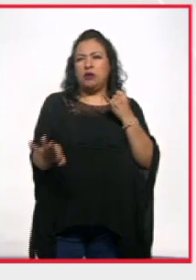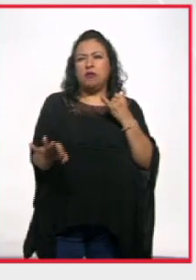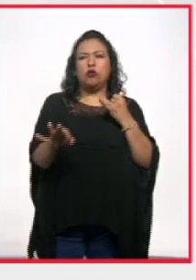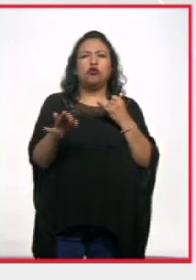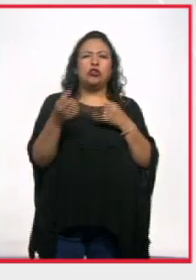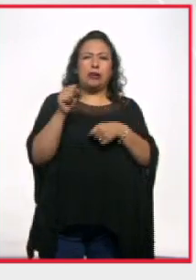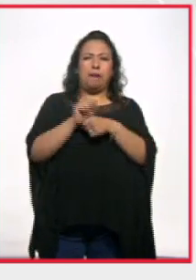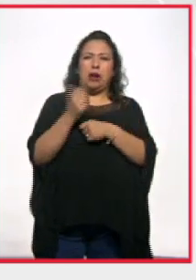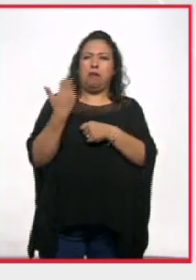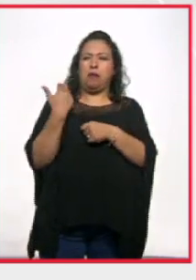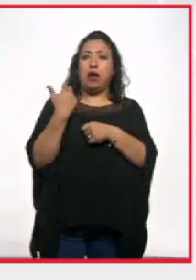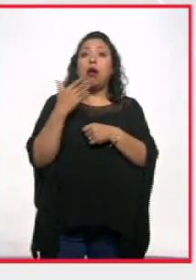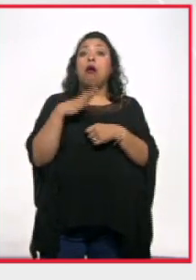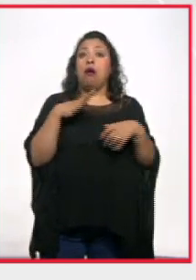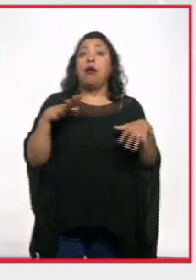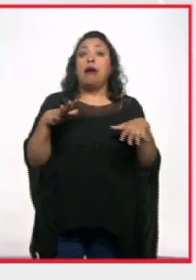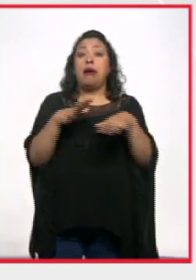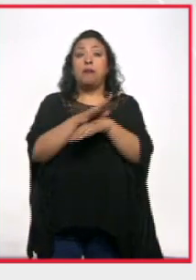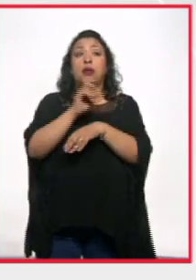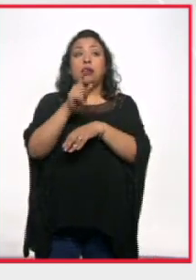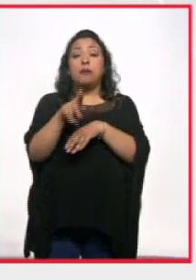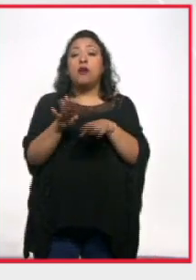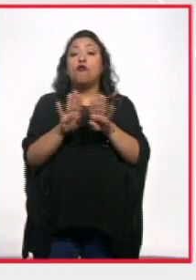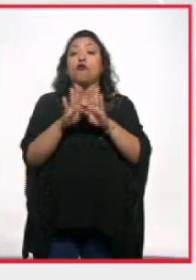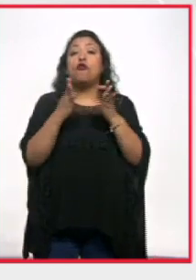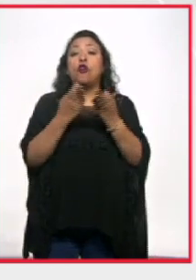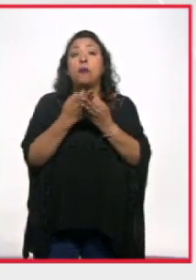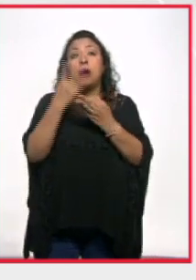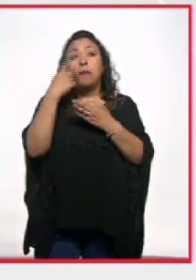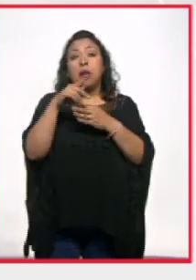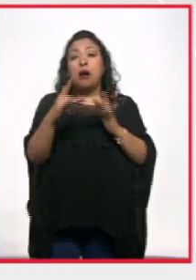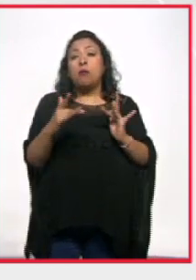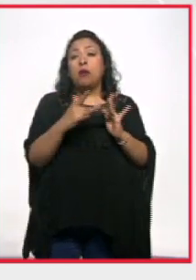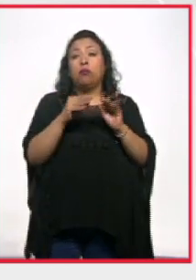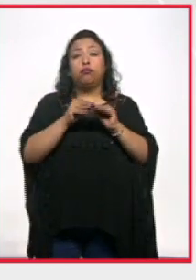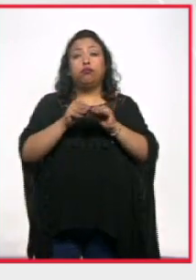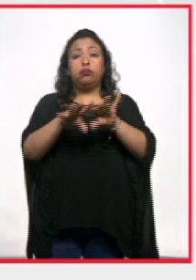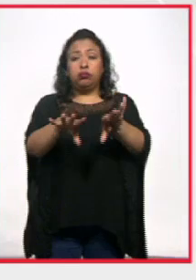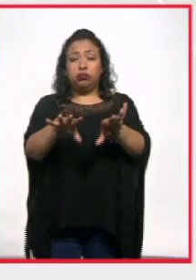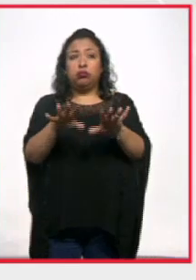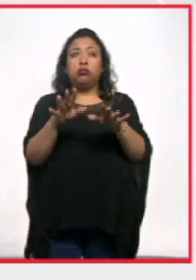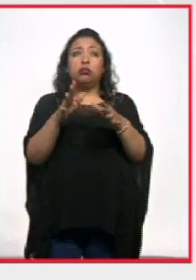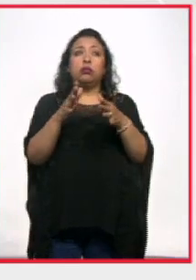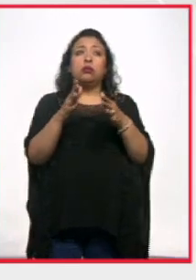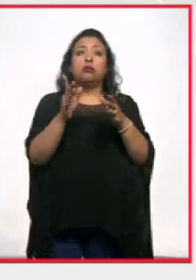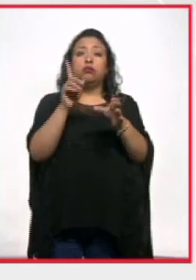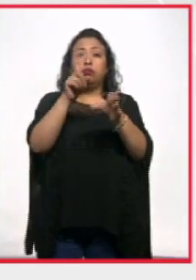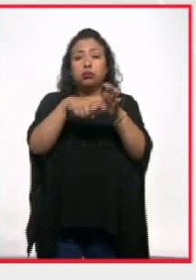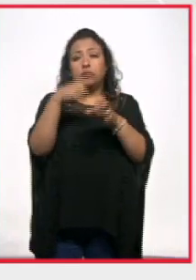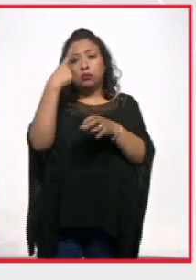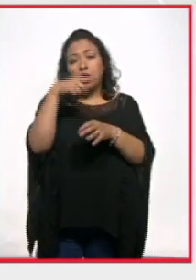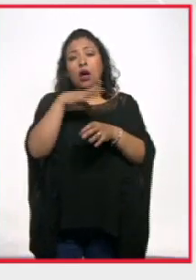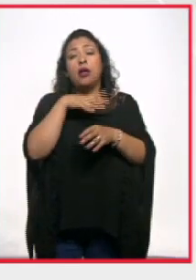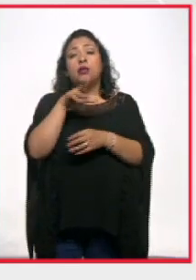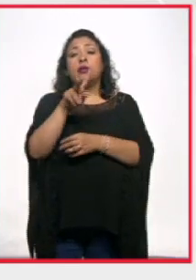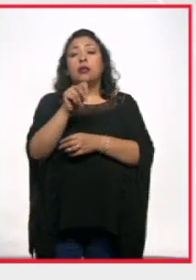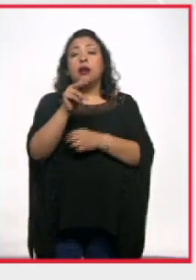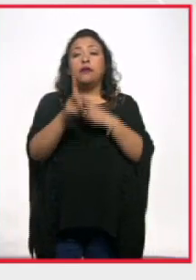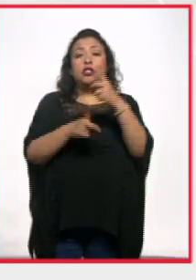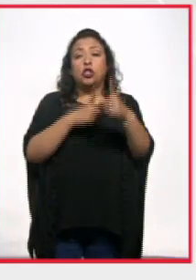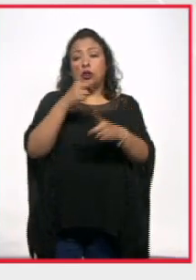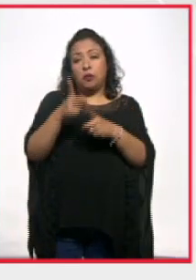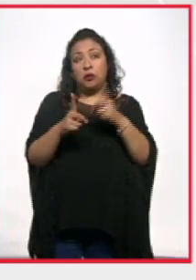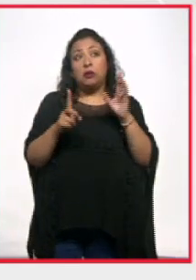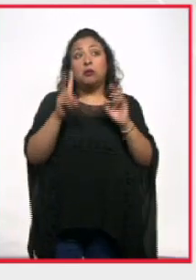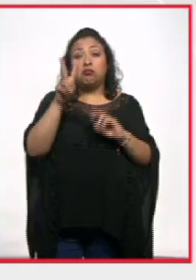en las últimas semanas que ha cambiado también la forma de transmitir y asociarse para generar esta televisión deportiva,